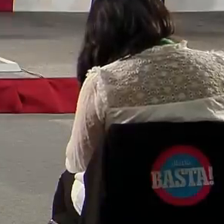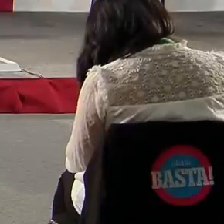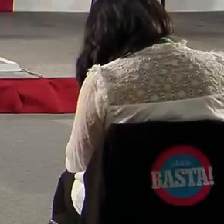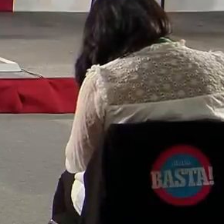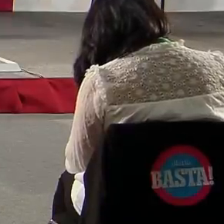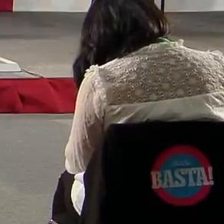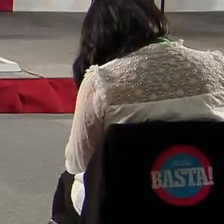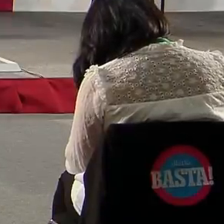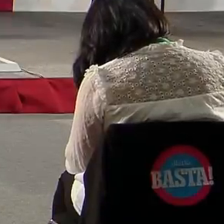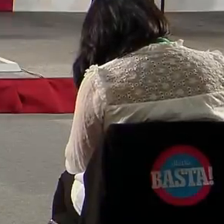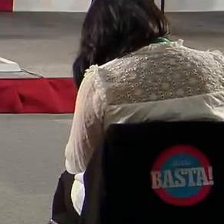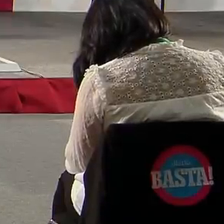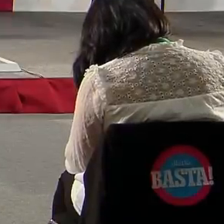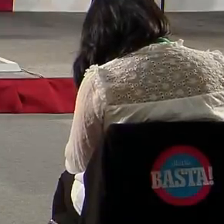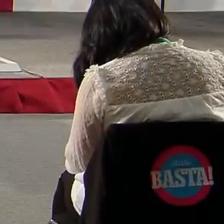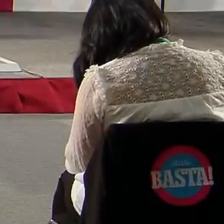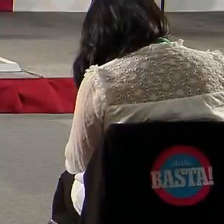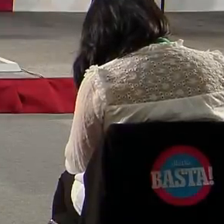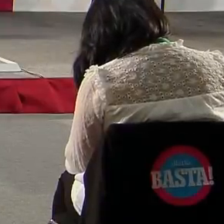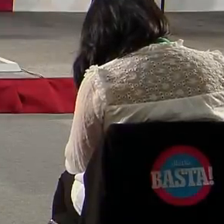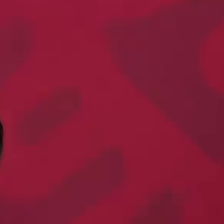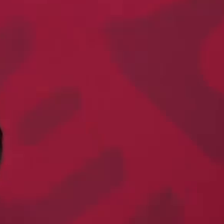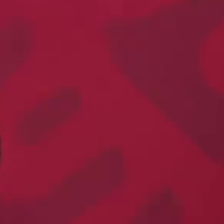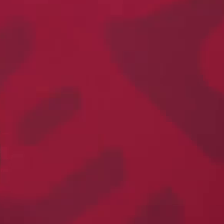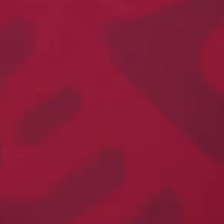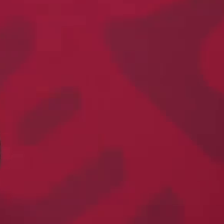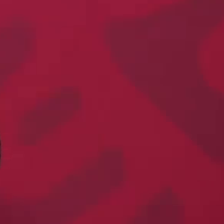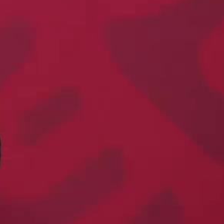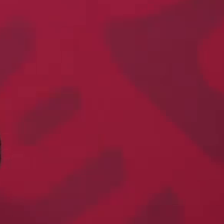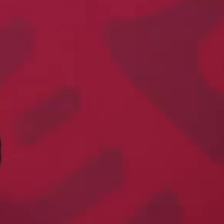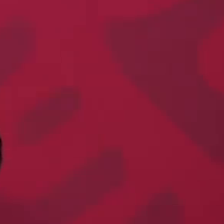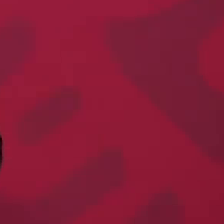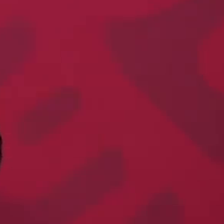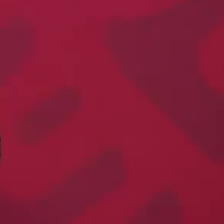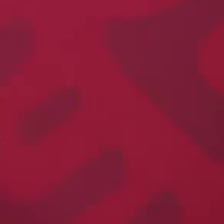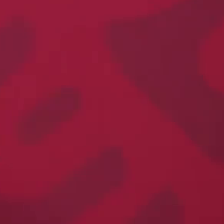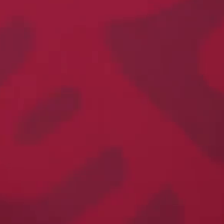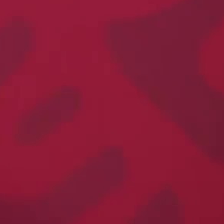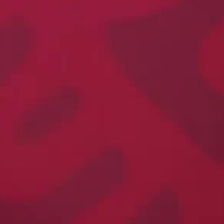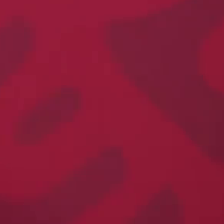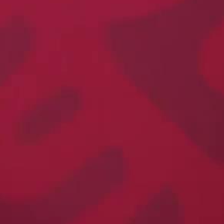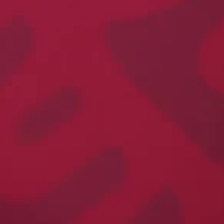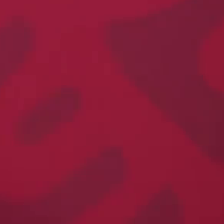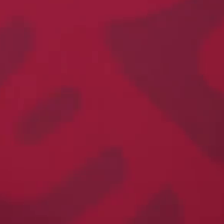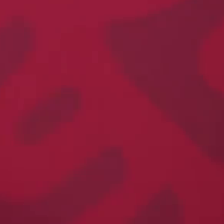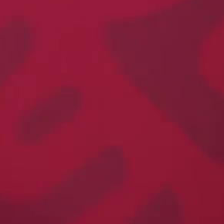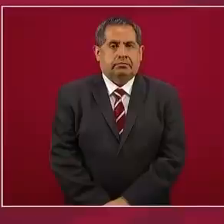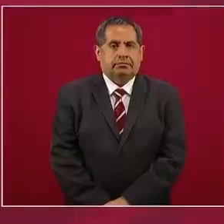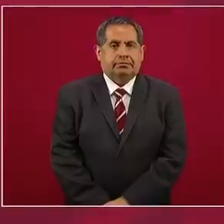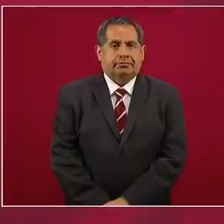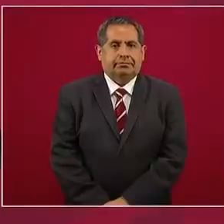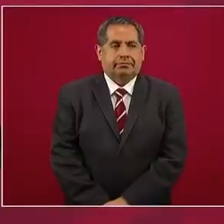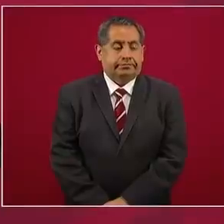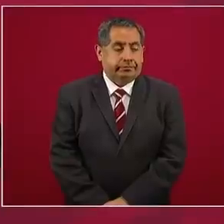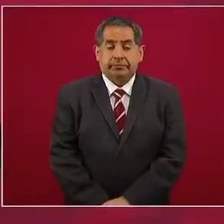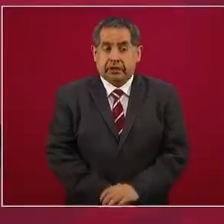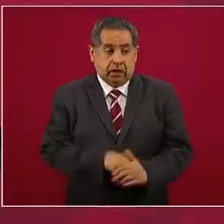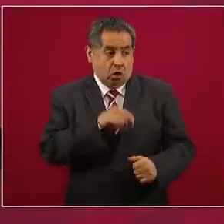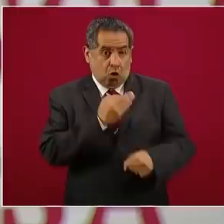en día es la que tenemos, pero hay memorándums de entendimiento e interés de